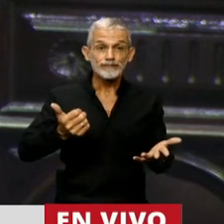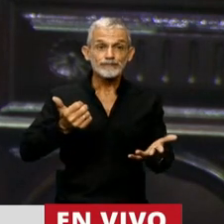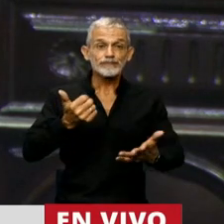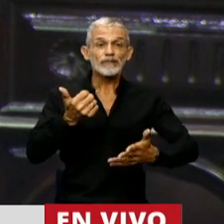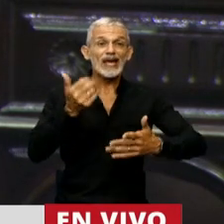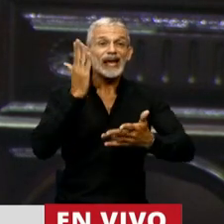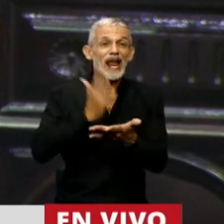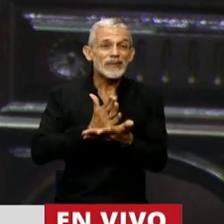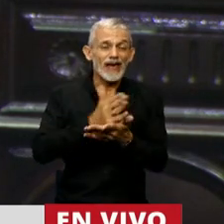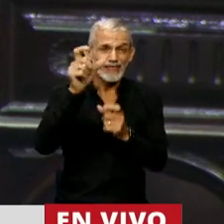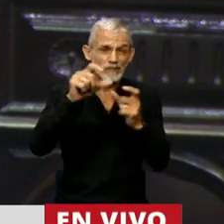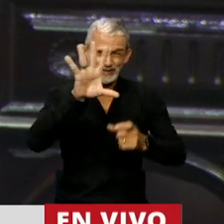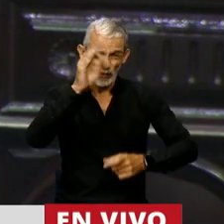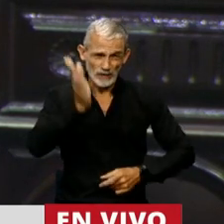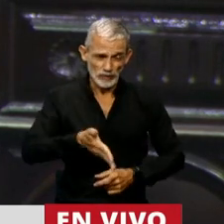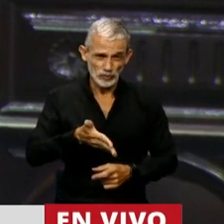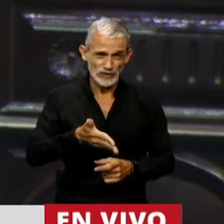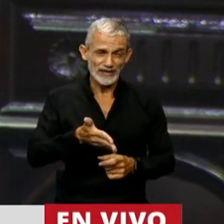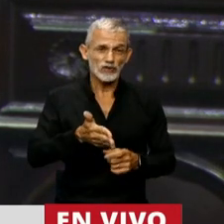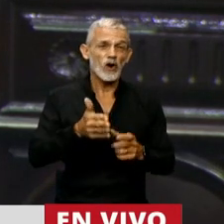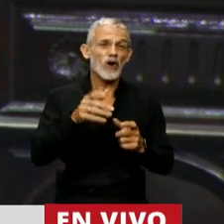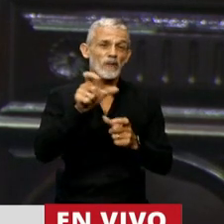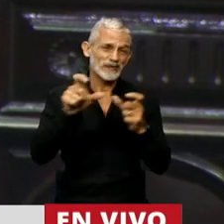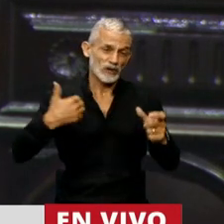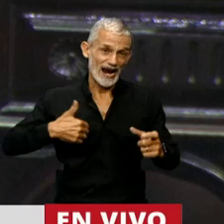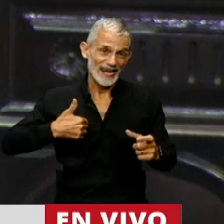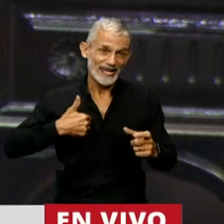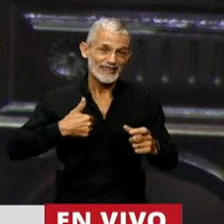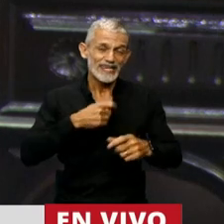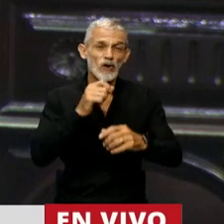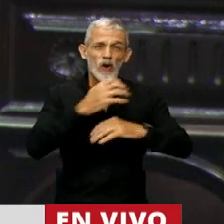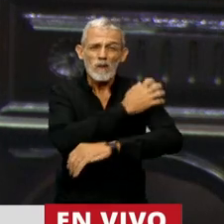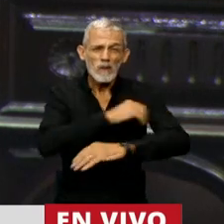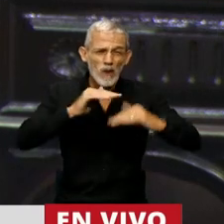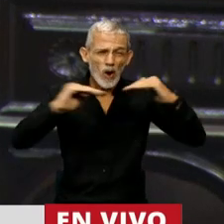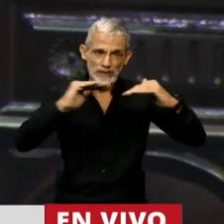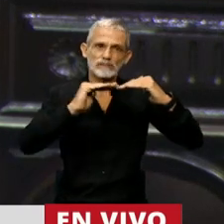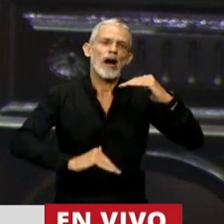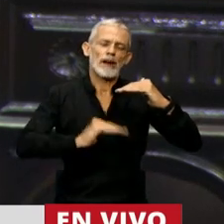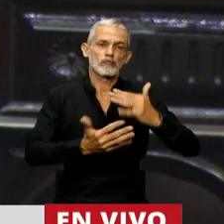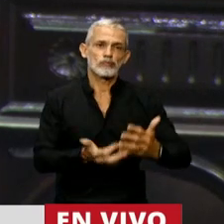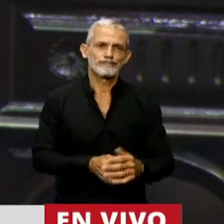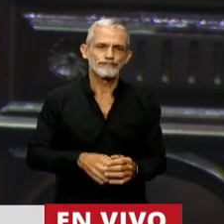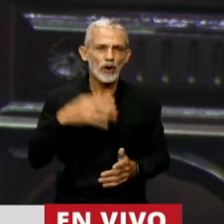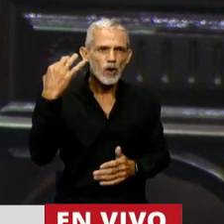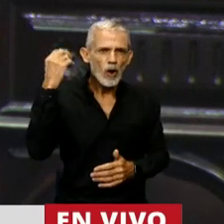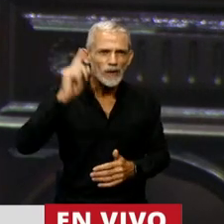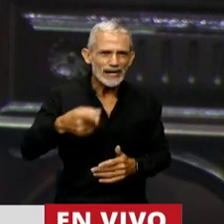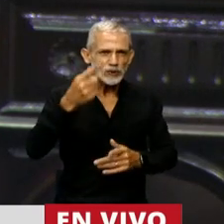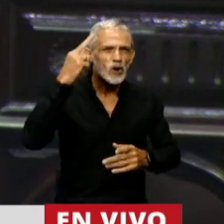Prácticamente la mitad de los argentinos están bajo la línea de pobreza. Obligaron a